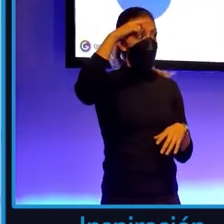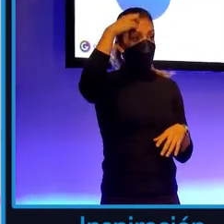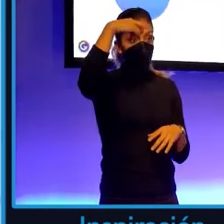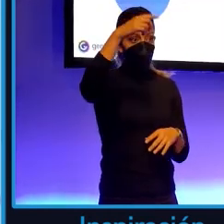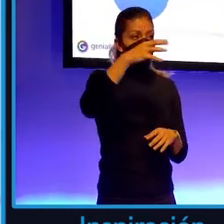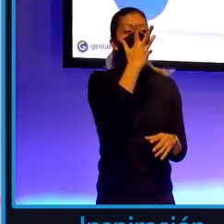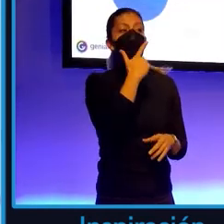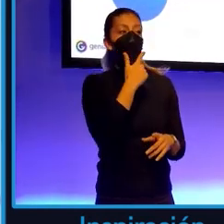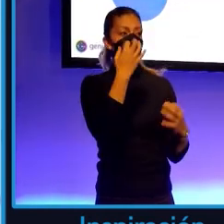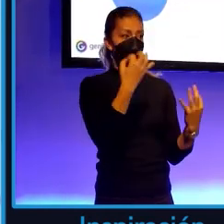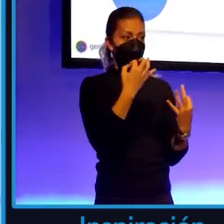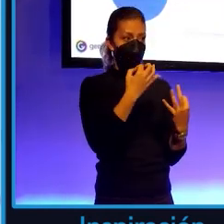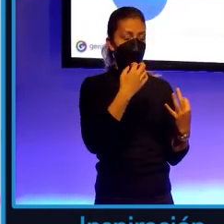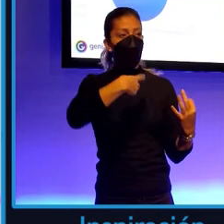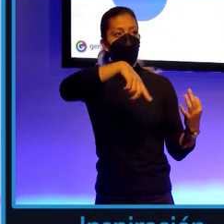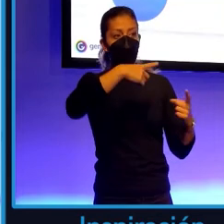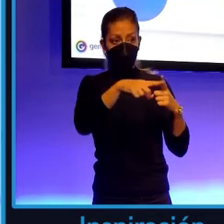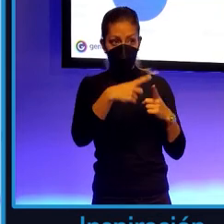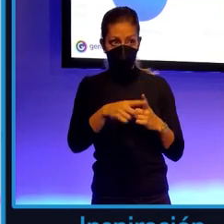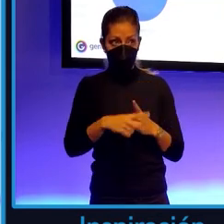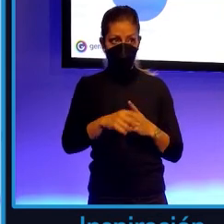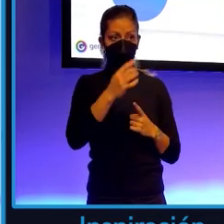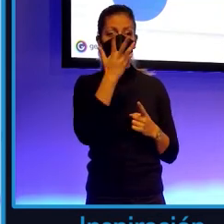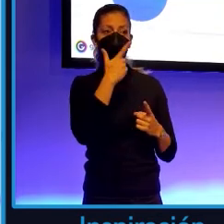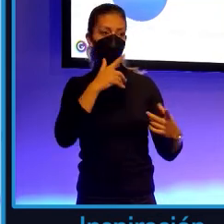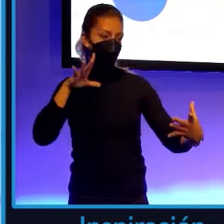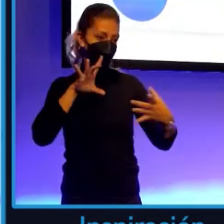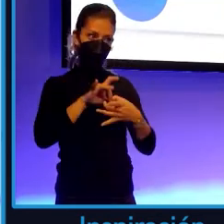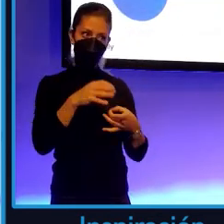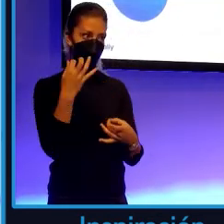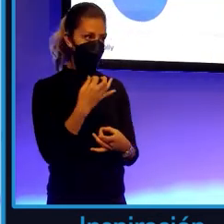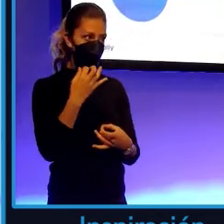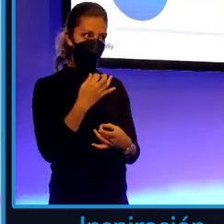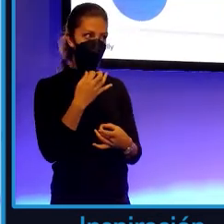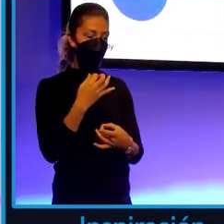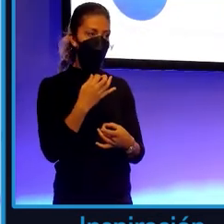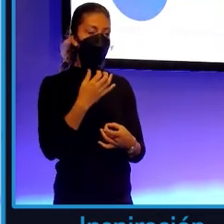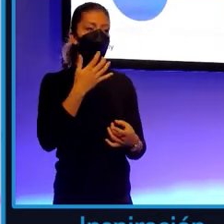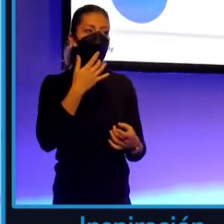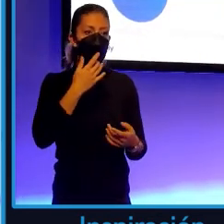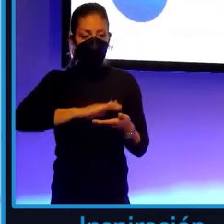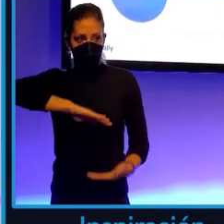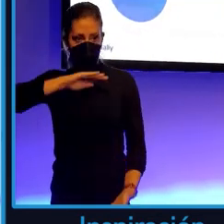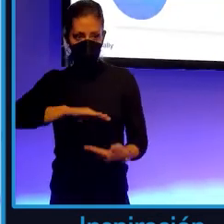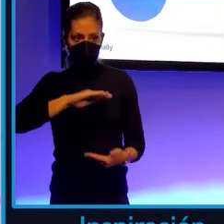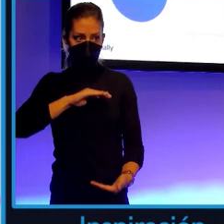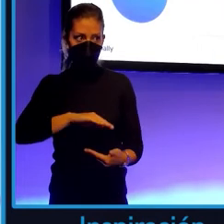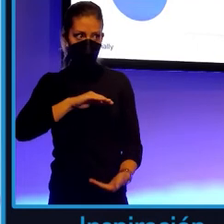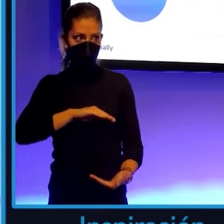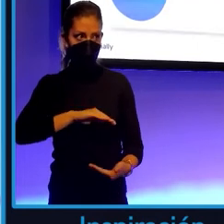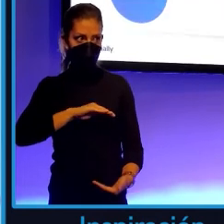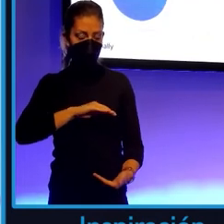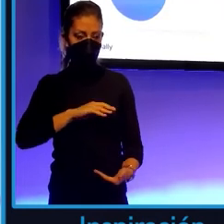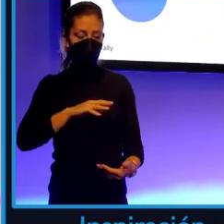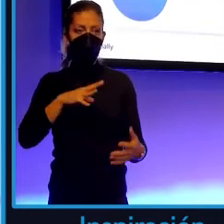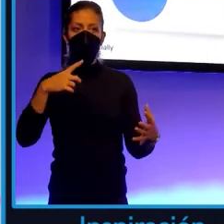saber hacer aquello que yo quiero conocer junto con la comprensión de aquello que yo quiero dedicarme tengo que tener mucha capacidad de aplicar lo que yo